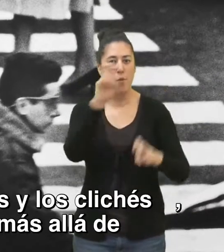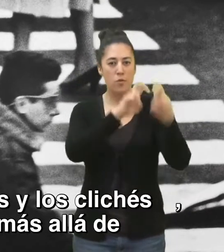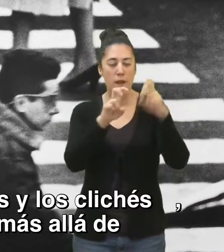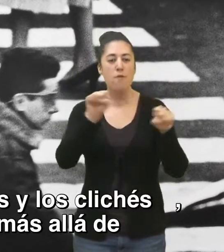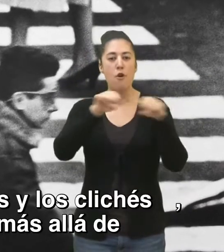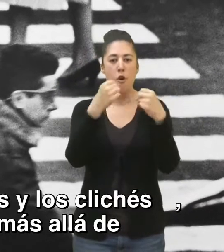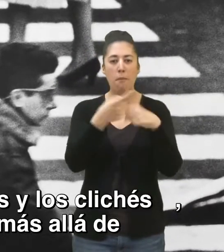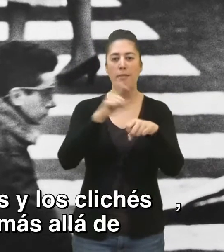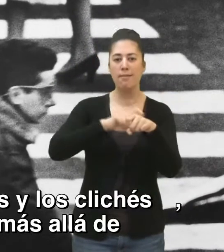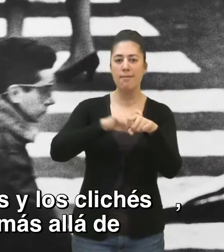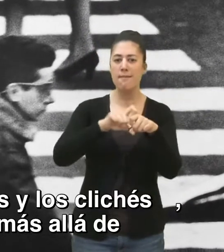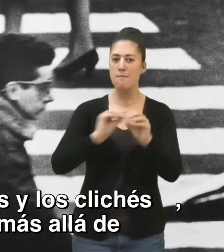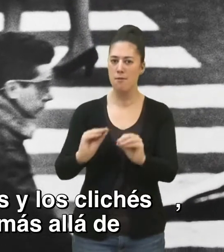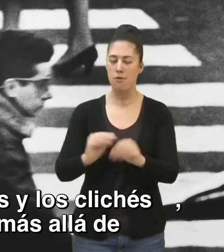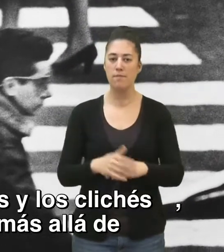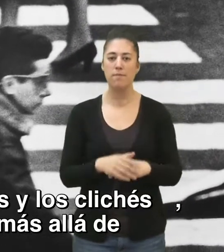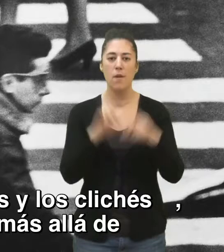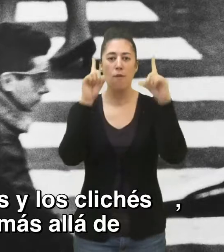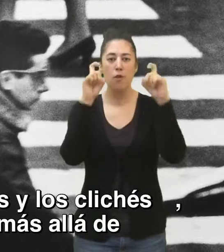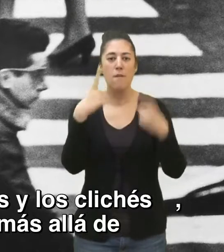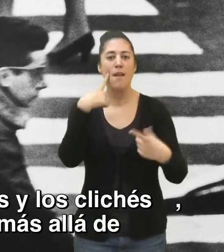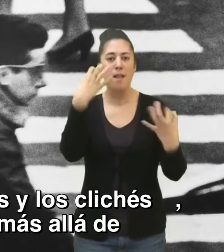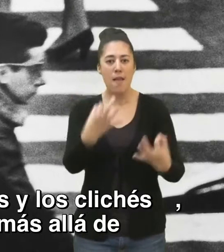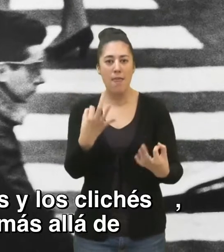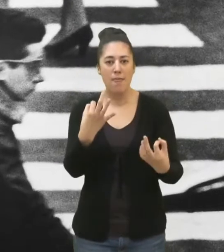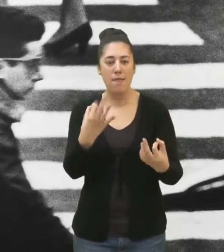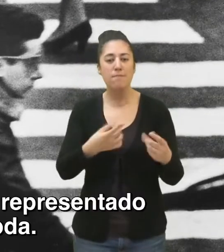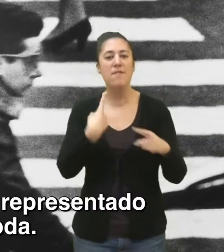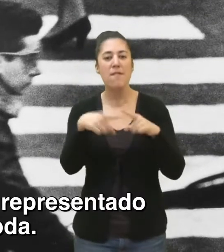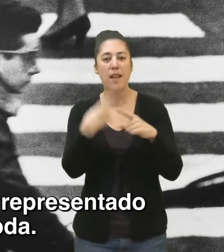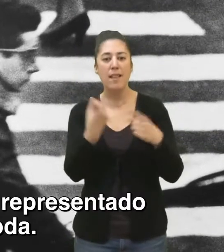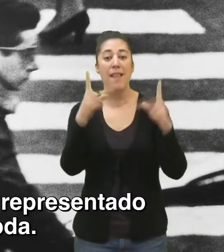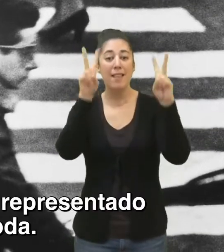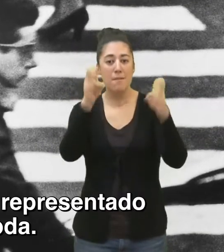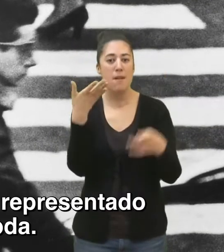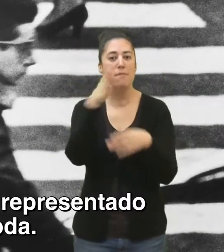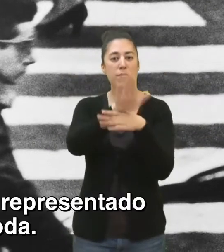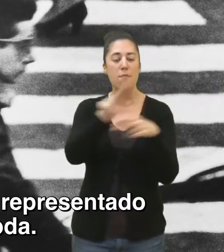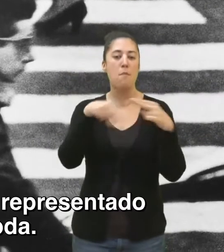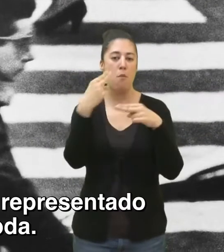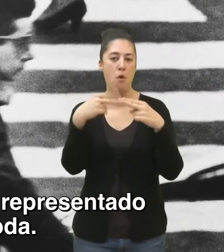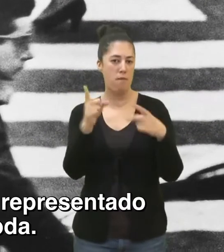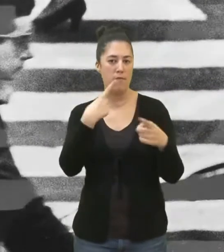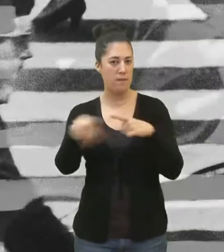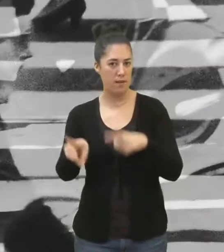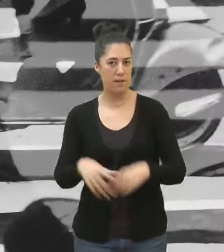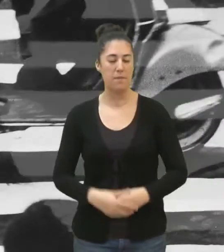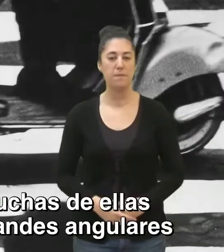barriendo con los tabúes y los clichés. Fotografías reales más allá de que el objeto o tema representado fuera la